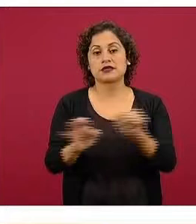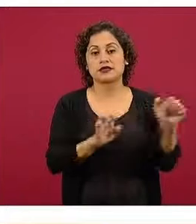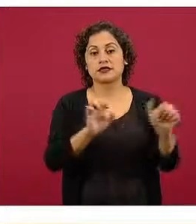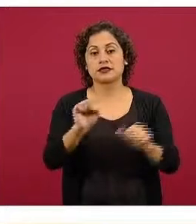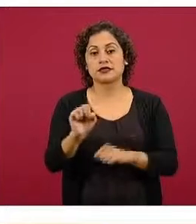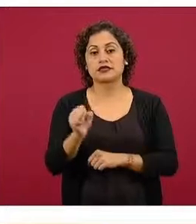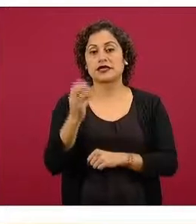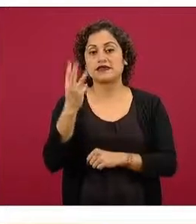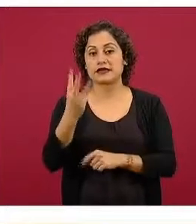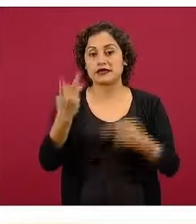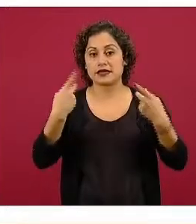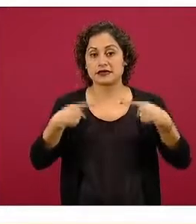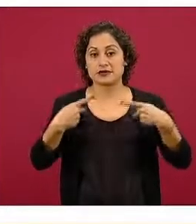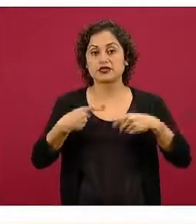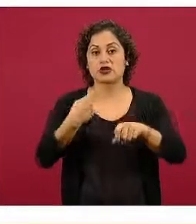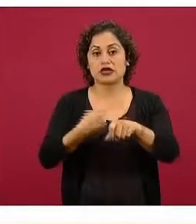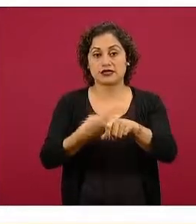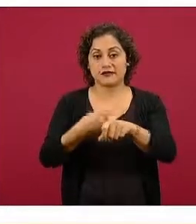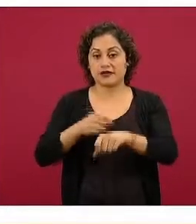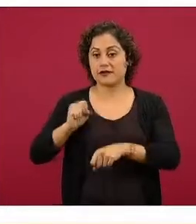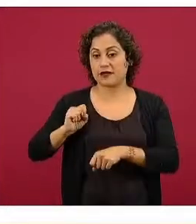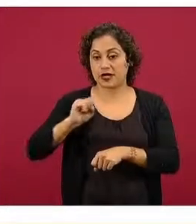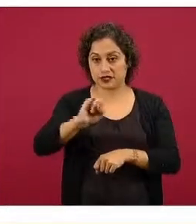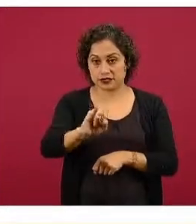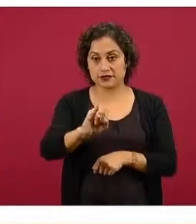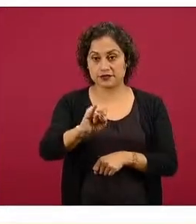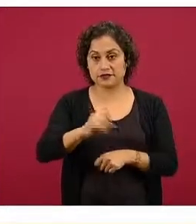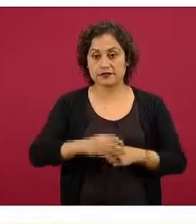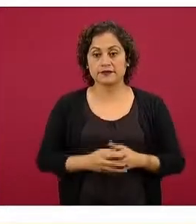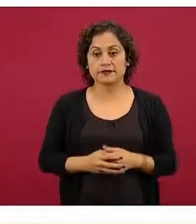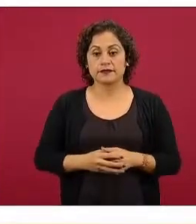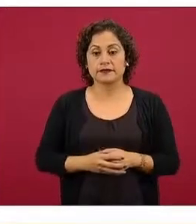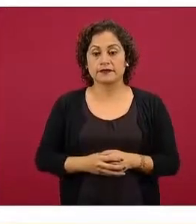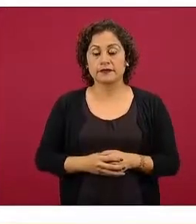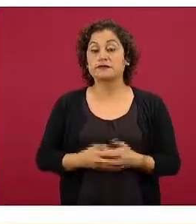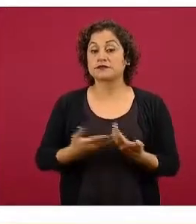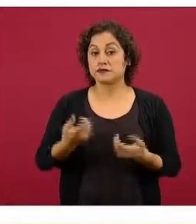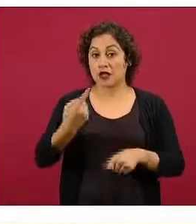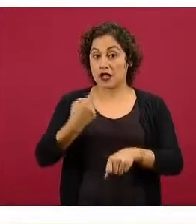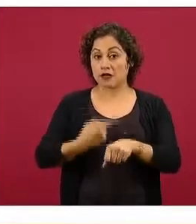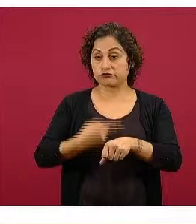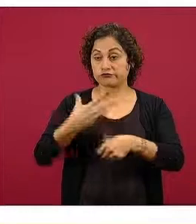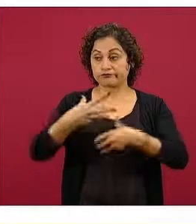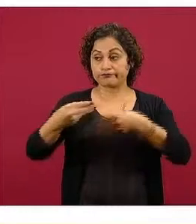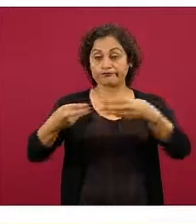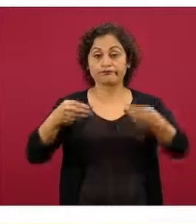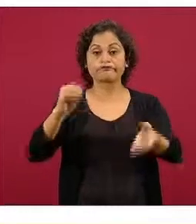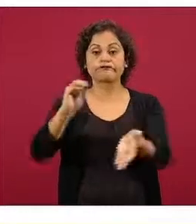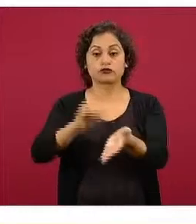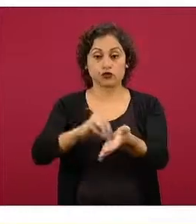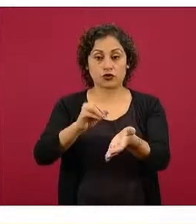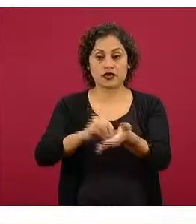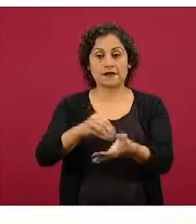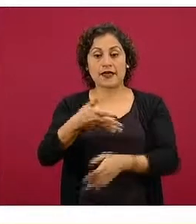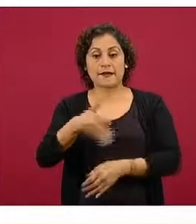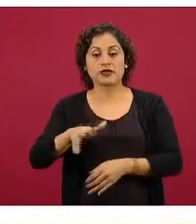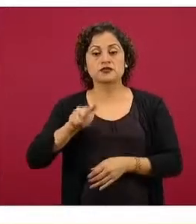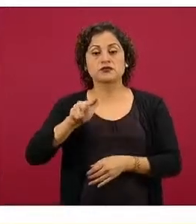18.029.663 casos confirmados, y con una epidemia activa que representa al